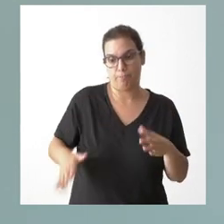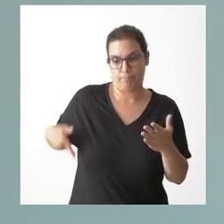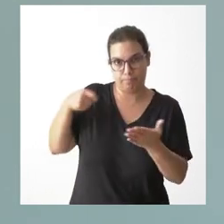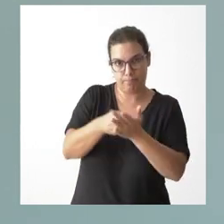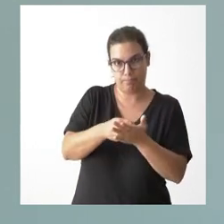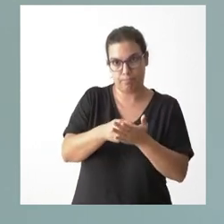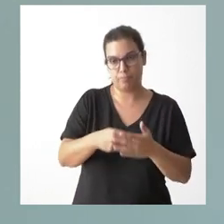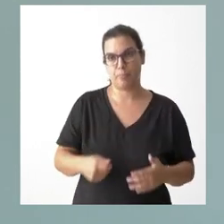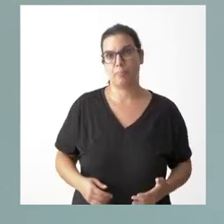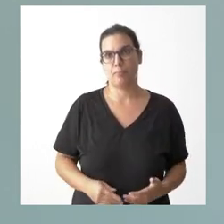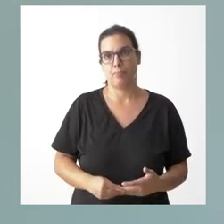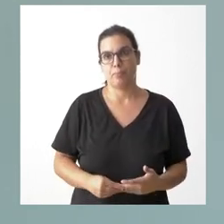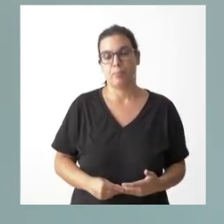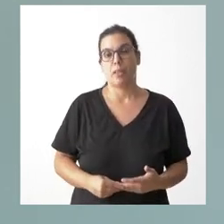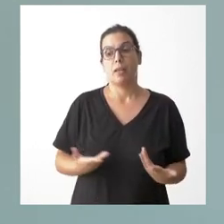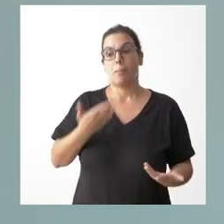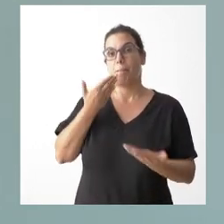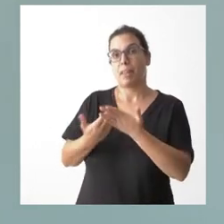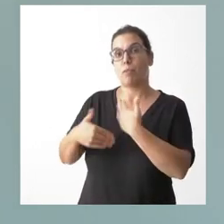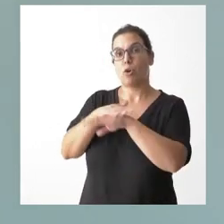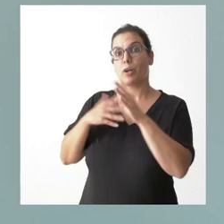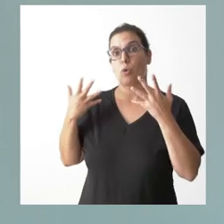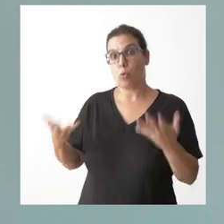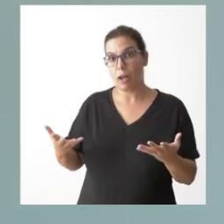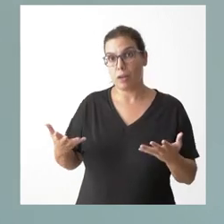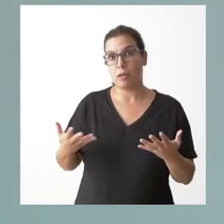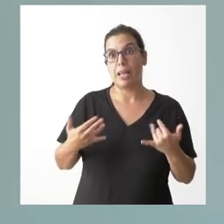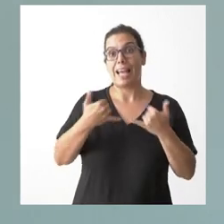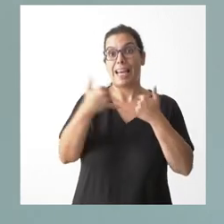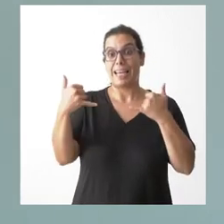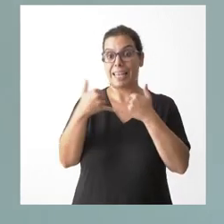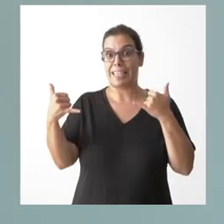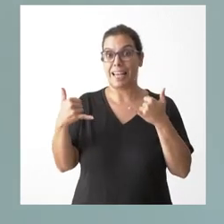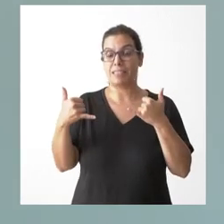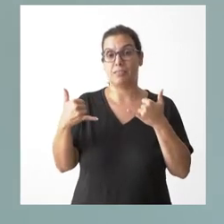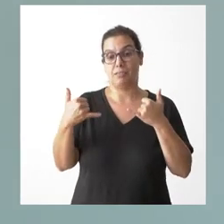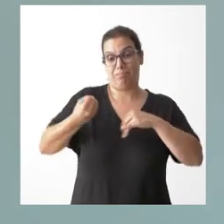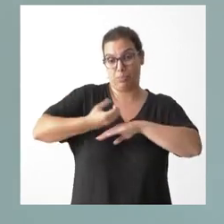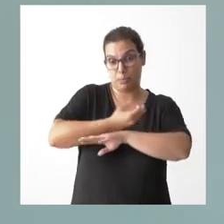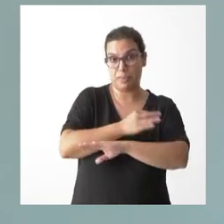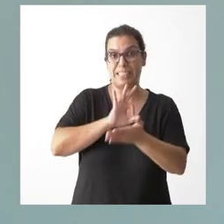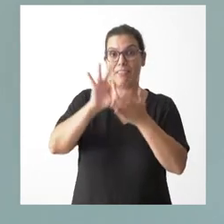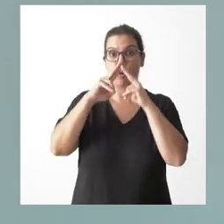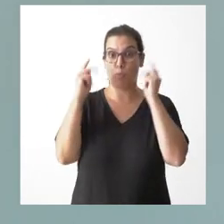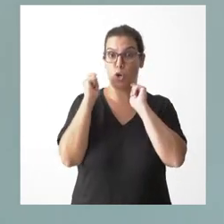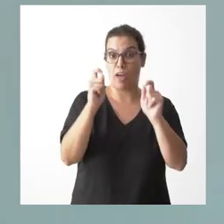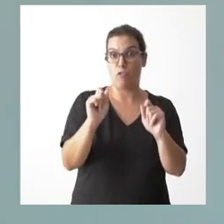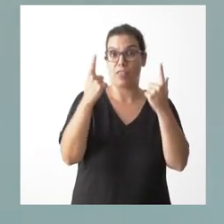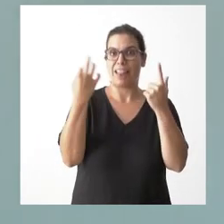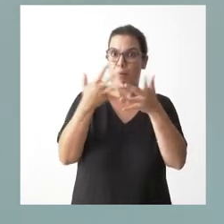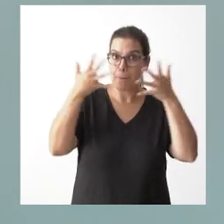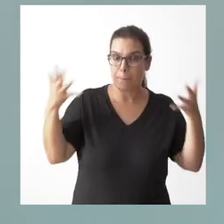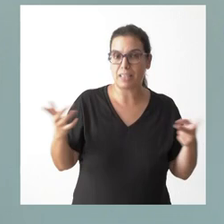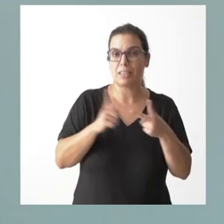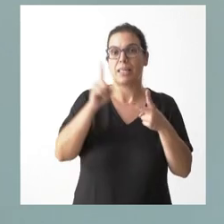León. ¿Qué pedimos al Gobierno? Que se extiendan más líneas de obligación de servicio público y que aporte más de sus propios recursos, más allá